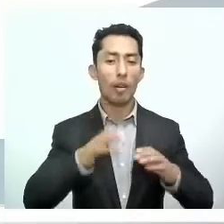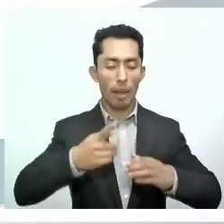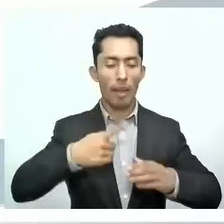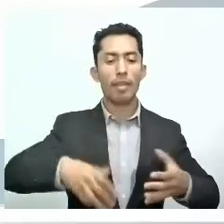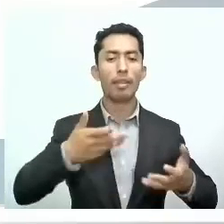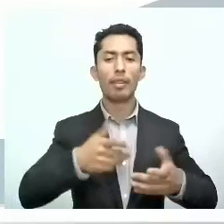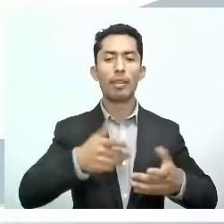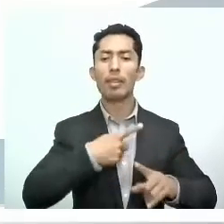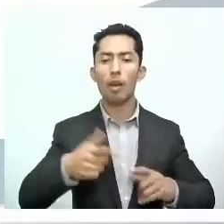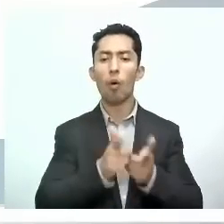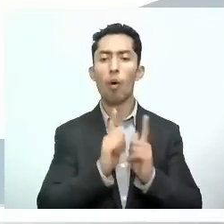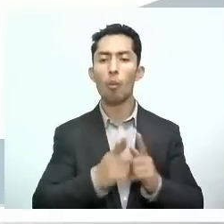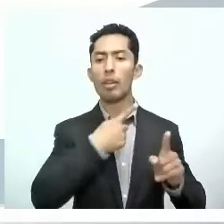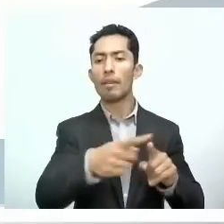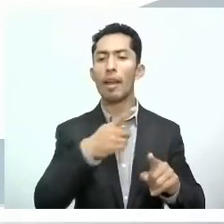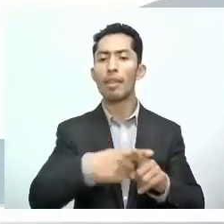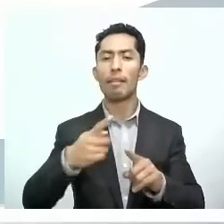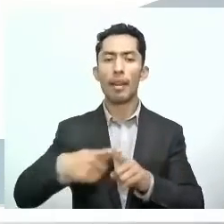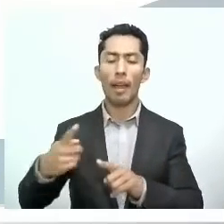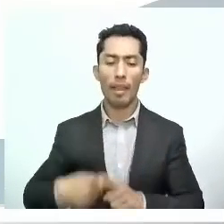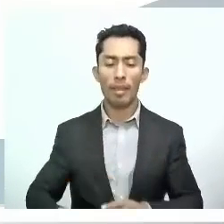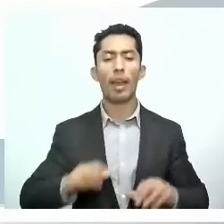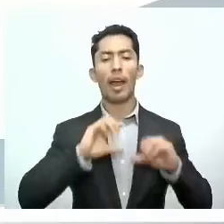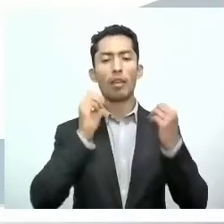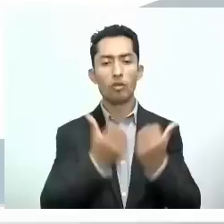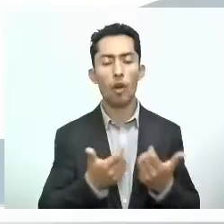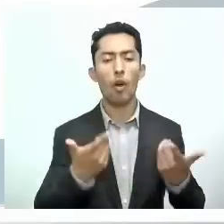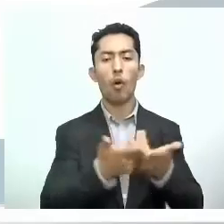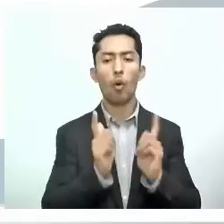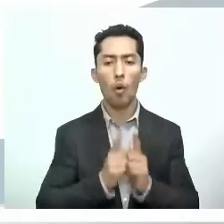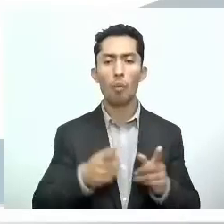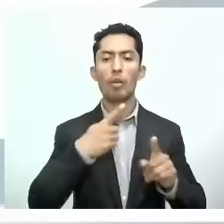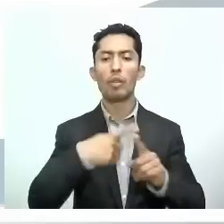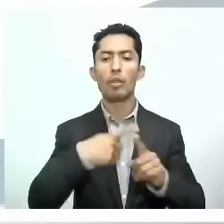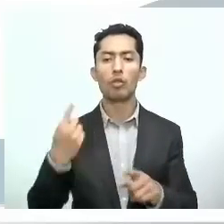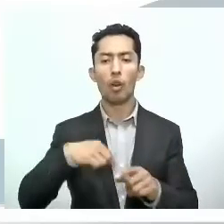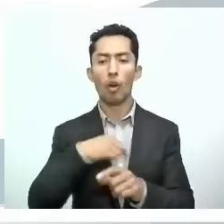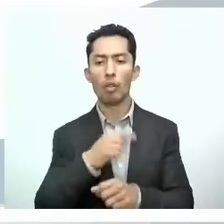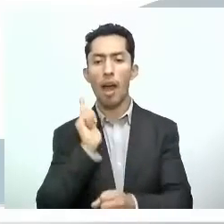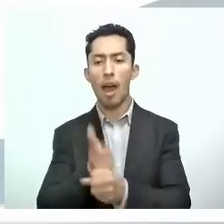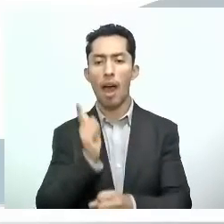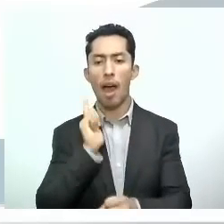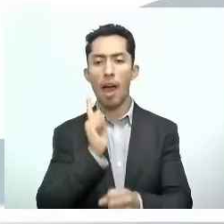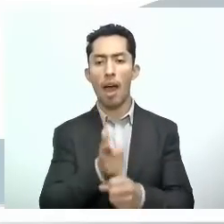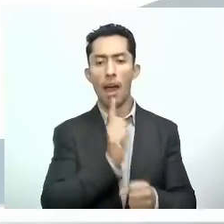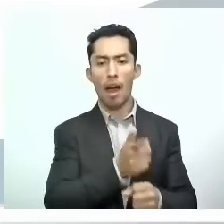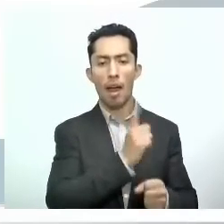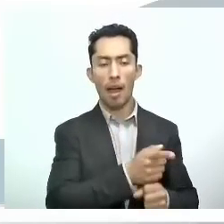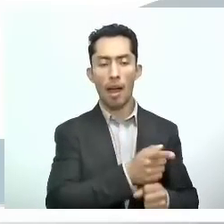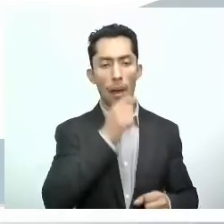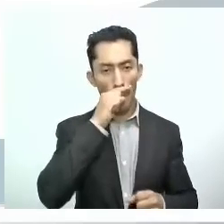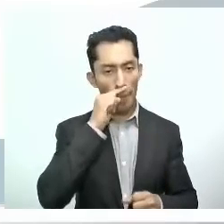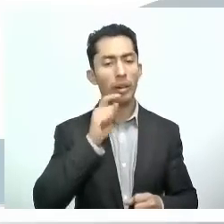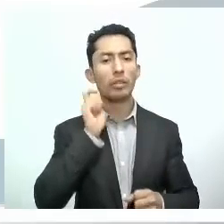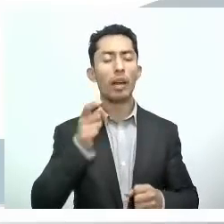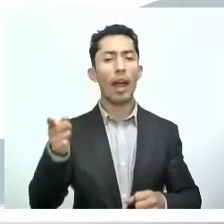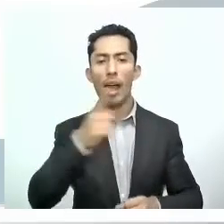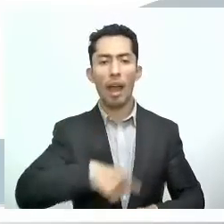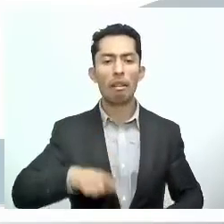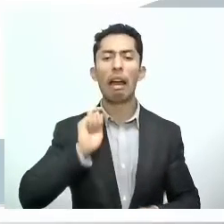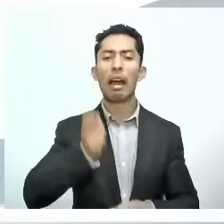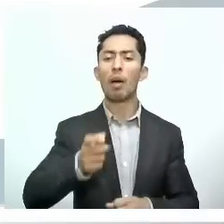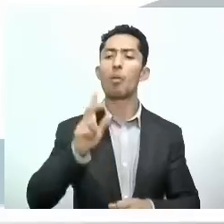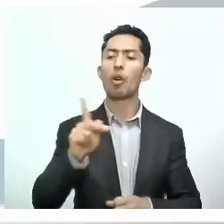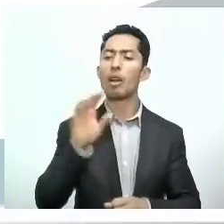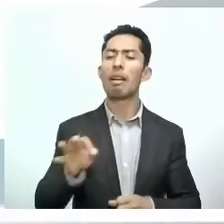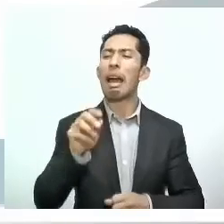grupos, ciudadanía, sociedad civil, hemos identificado que no conocen qué es el Poder Judicial, que